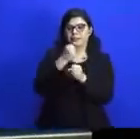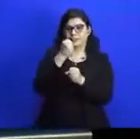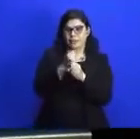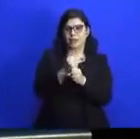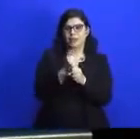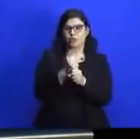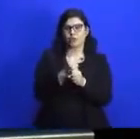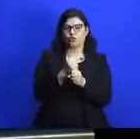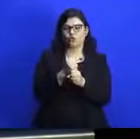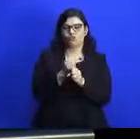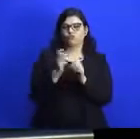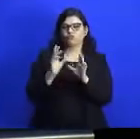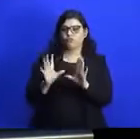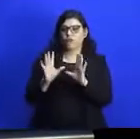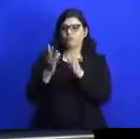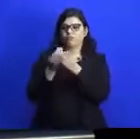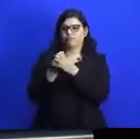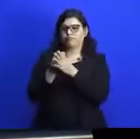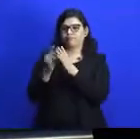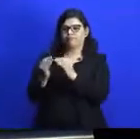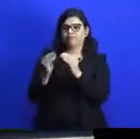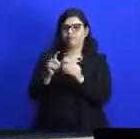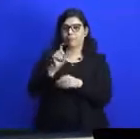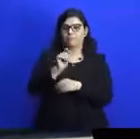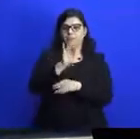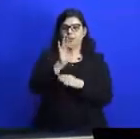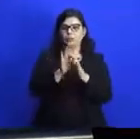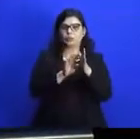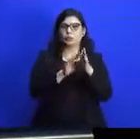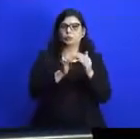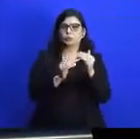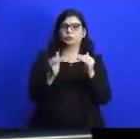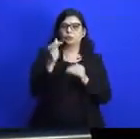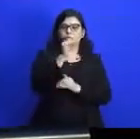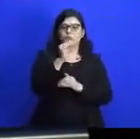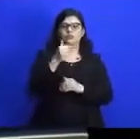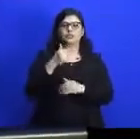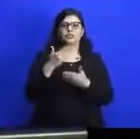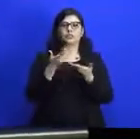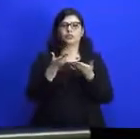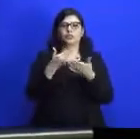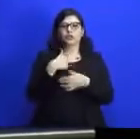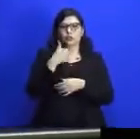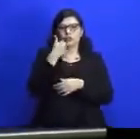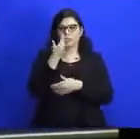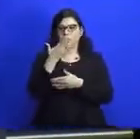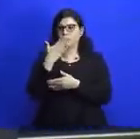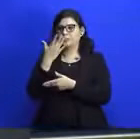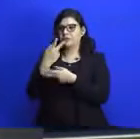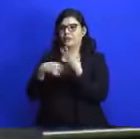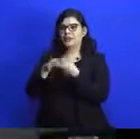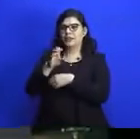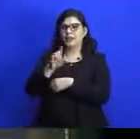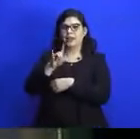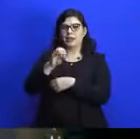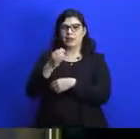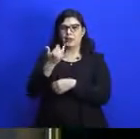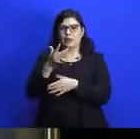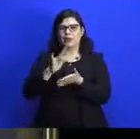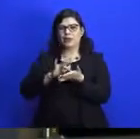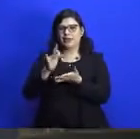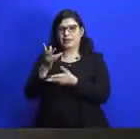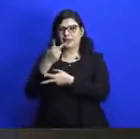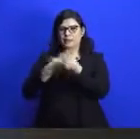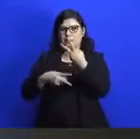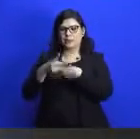la capacitación y el empleo más de un 20%. Y con ello, quiero darle la bienvenida a Eloy. Eloy, muchas gracias por estar